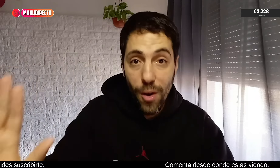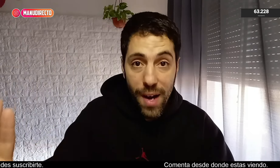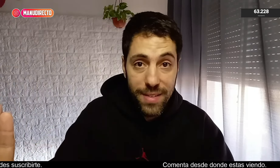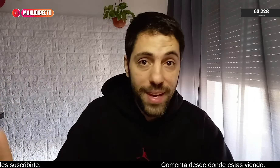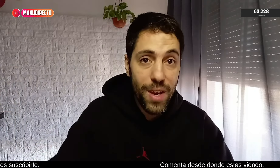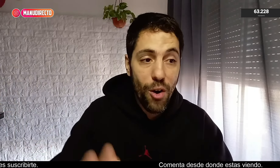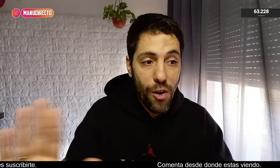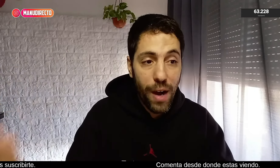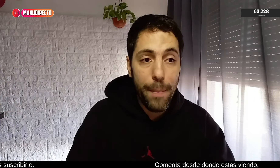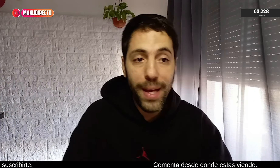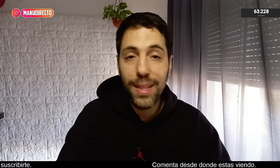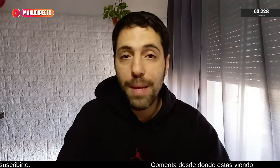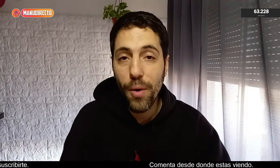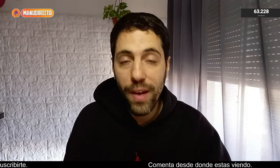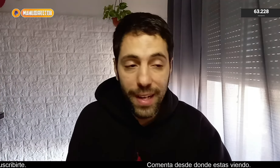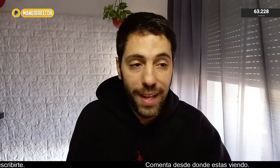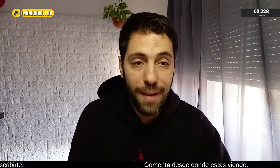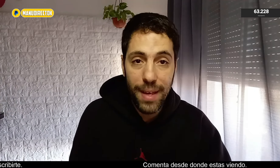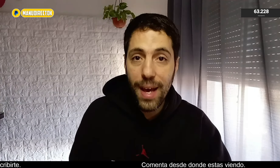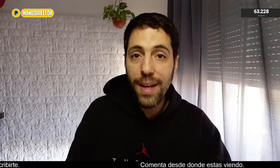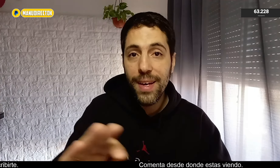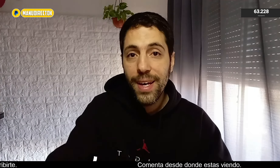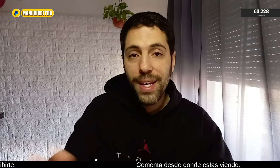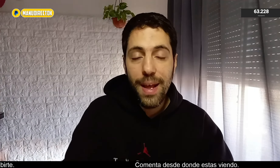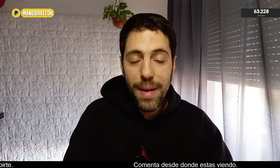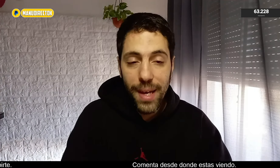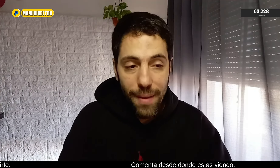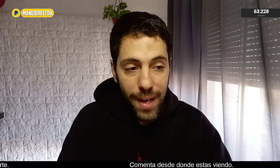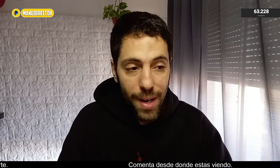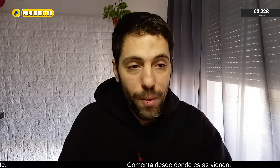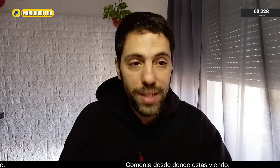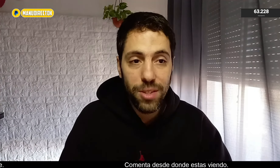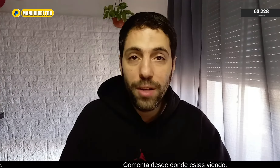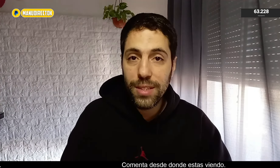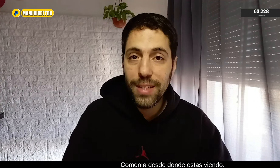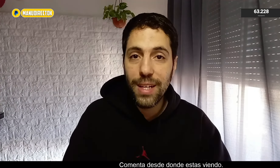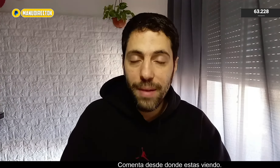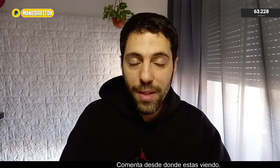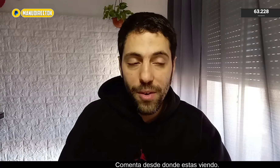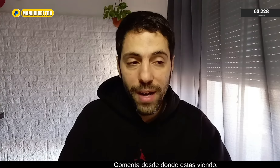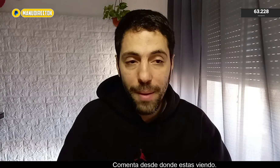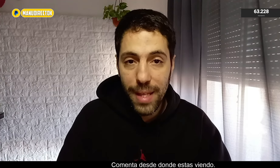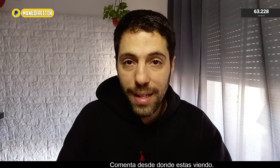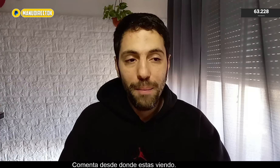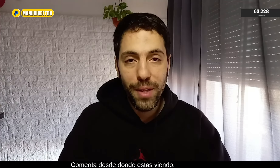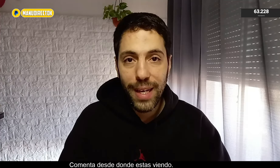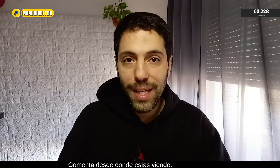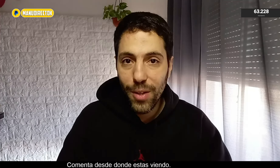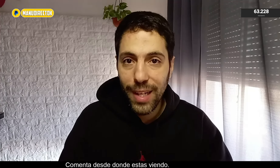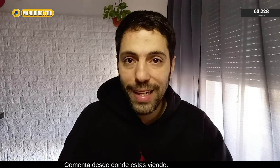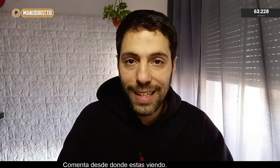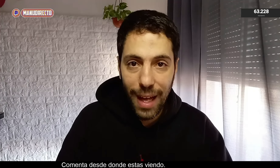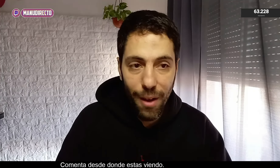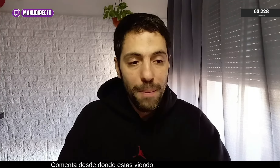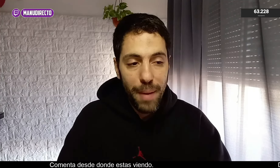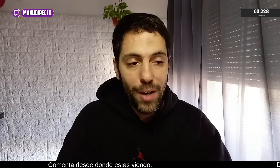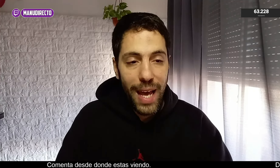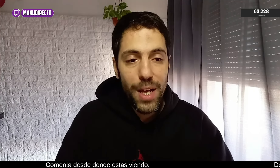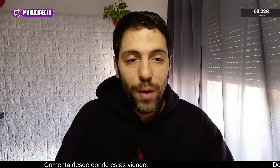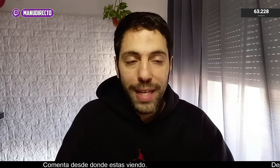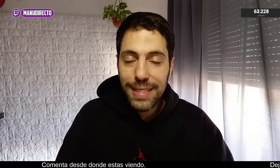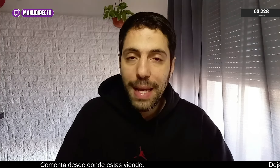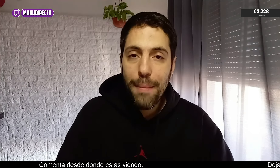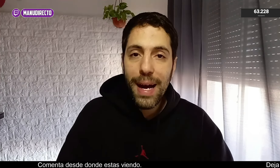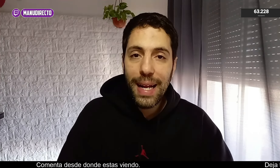capaz que lo hace, ¿eh? Ojo, capaz que el tipo decreta Navidad y el mes que viene los venezolanos están celebrando Navidad por decreto del dictador. Pero